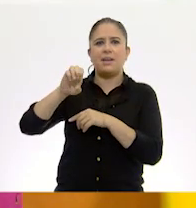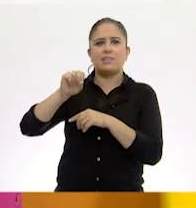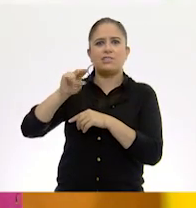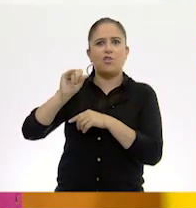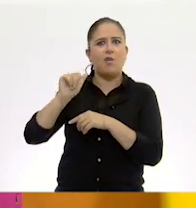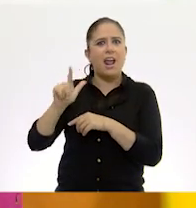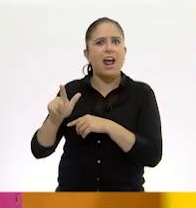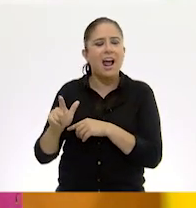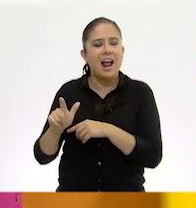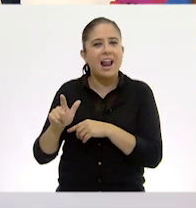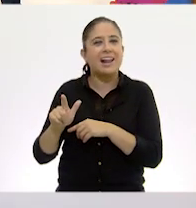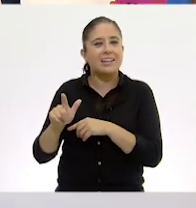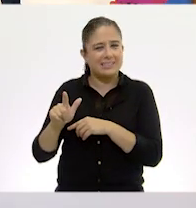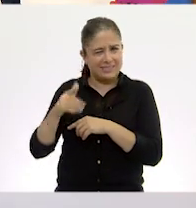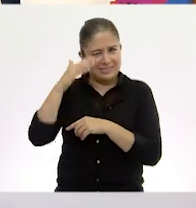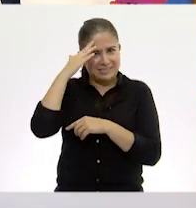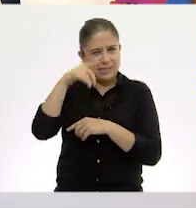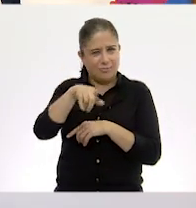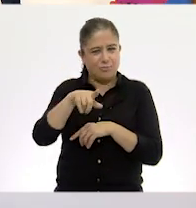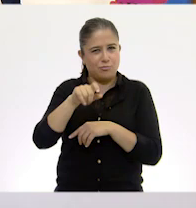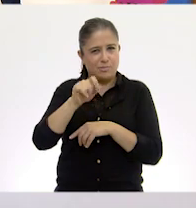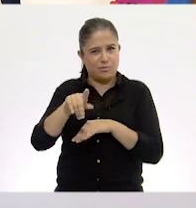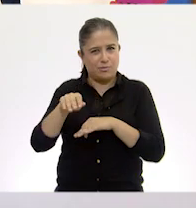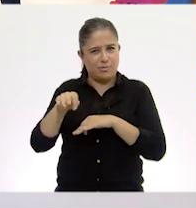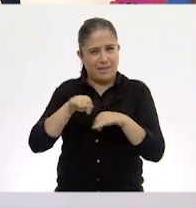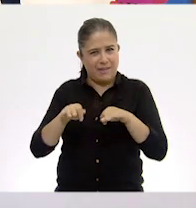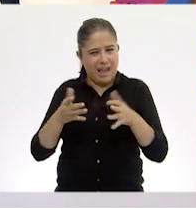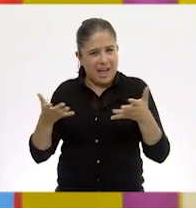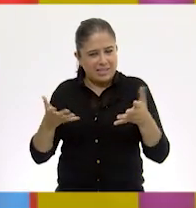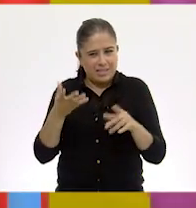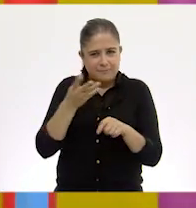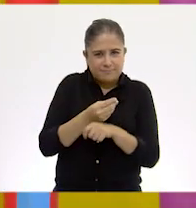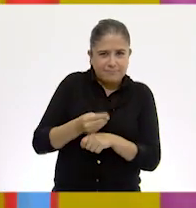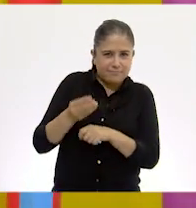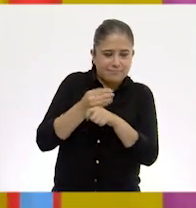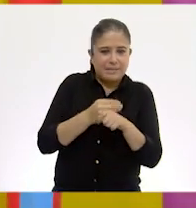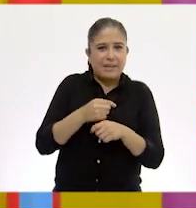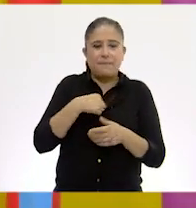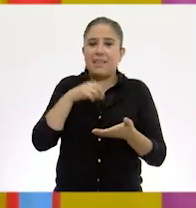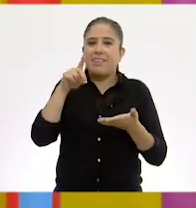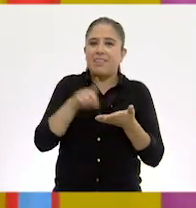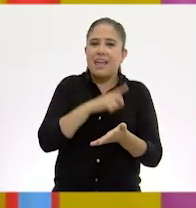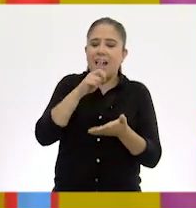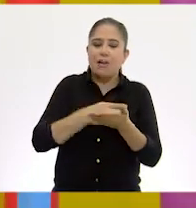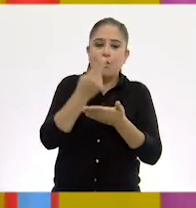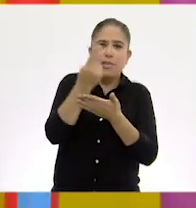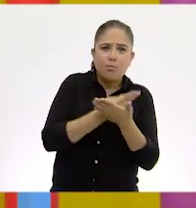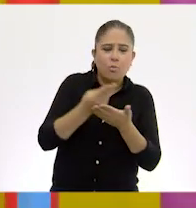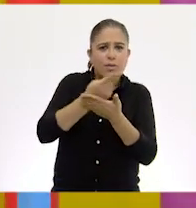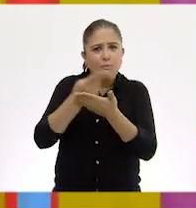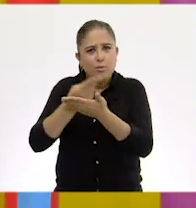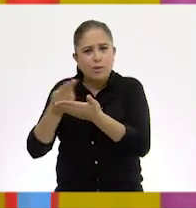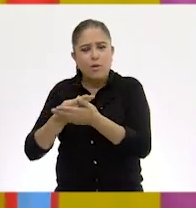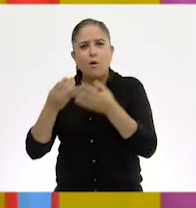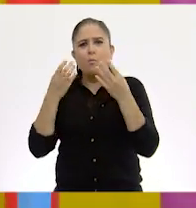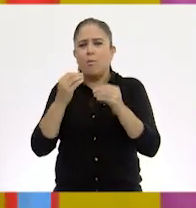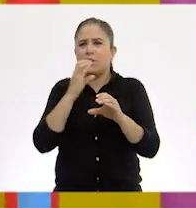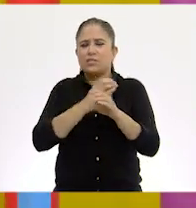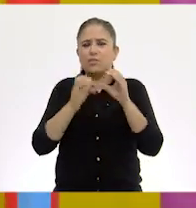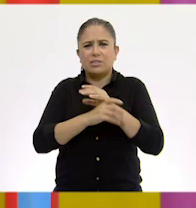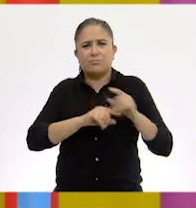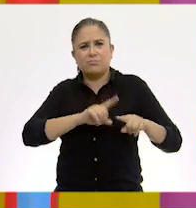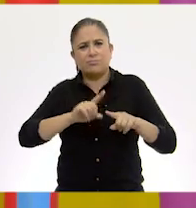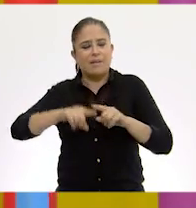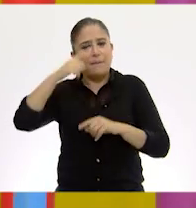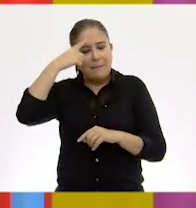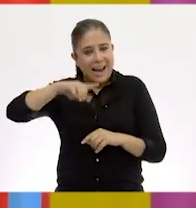Pero creo que tú has estado trabajando en estos días, ¿no? Sí, he estado haciendo mi diario de dibujos, ilustraciones y de muchísimas cosas para